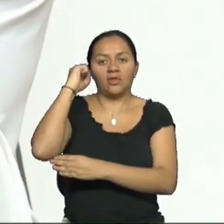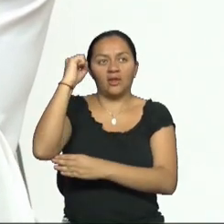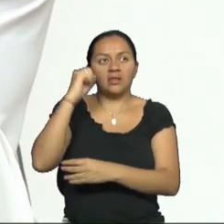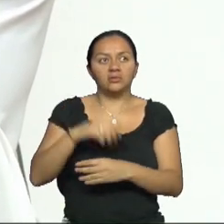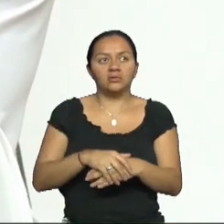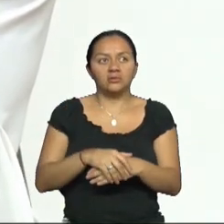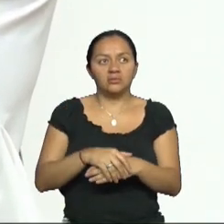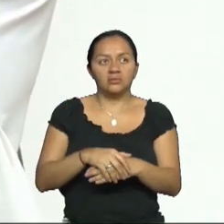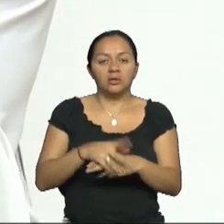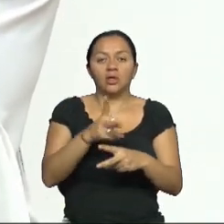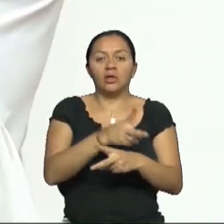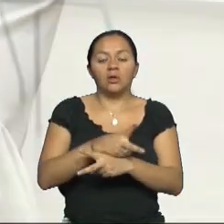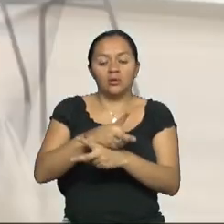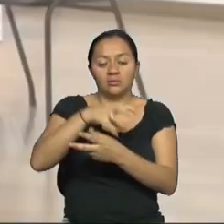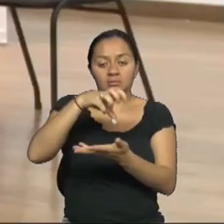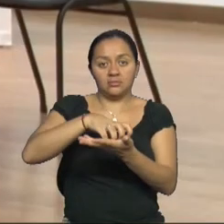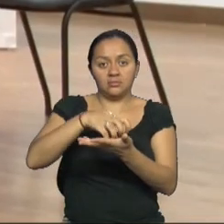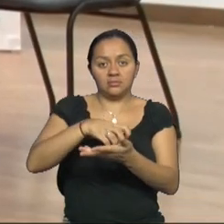se dice?